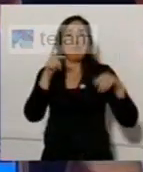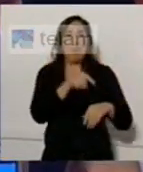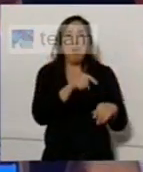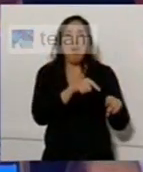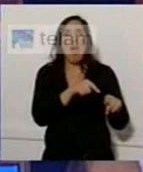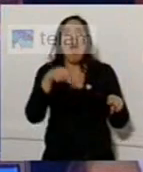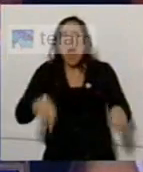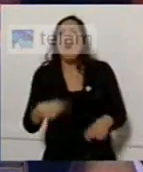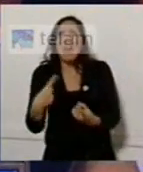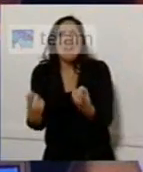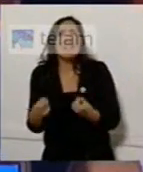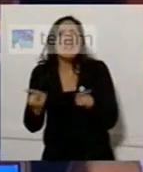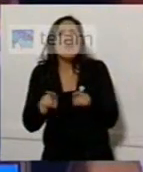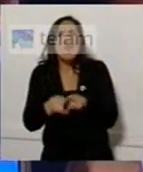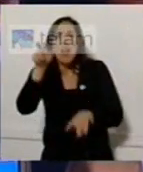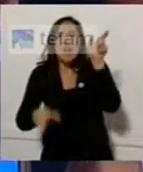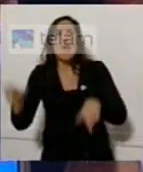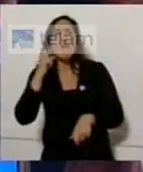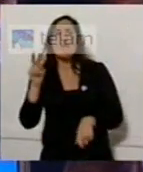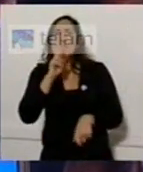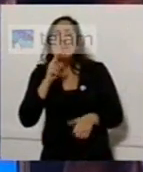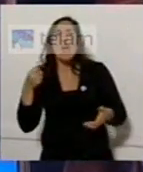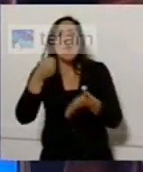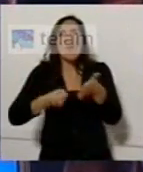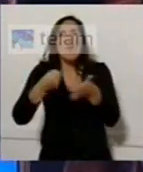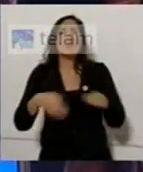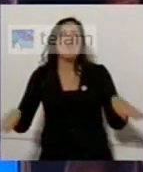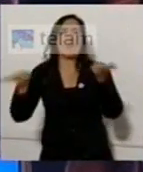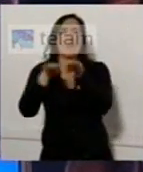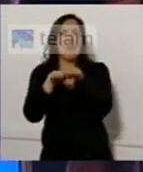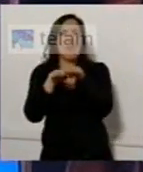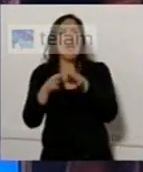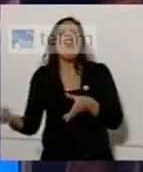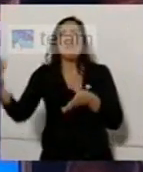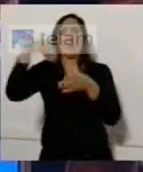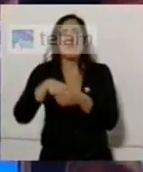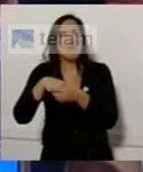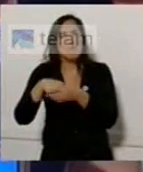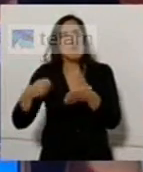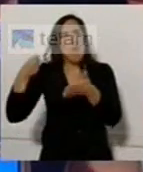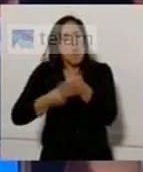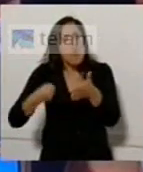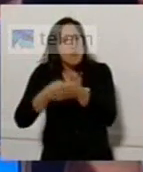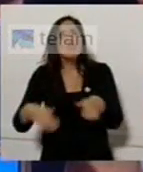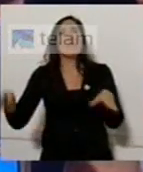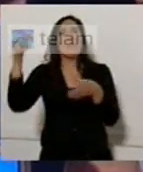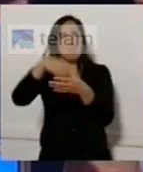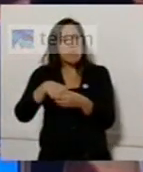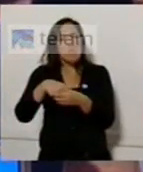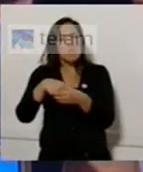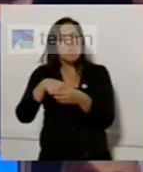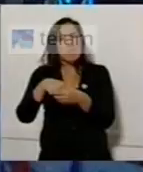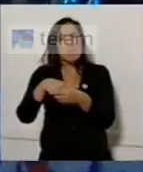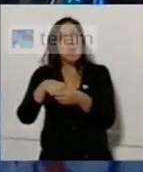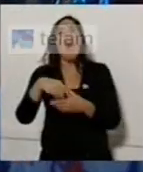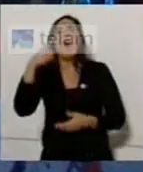necesitamos hombres y mujeres que luchen por la igualdad, por la inclusión. Hombres y mujeres